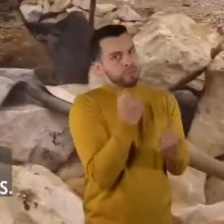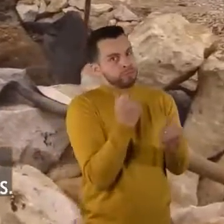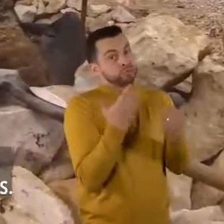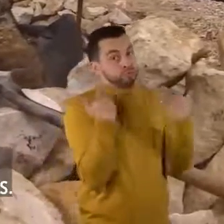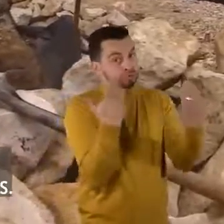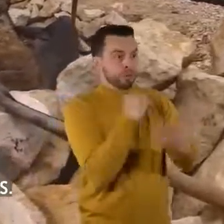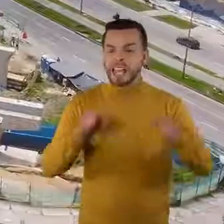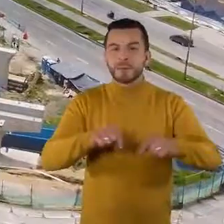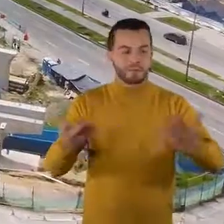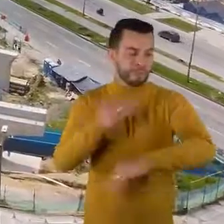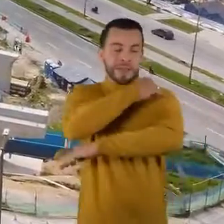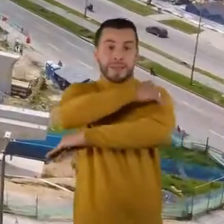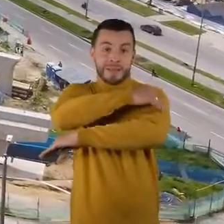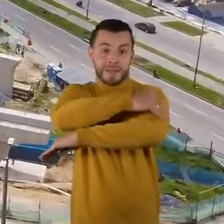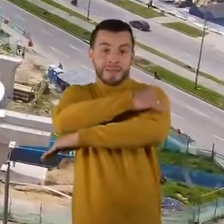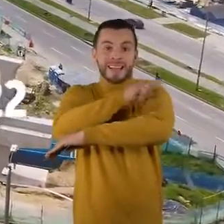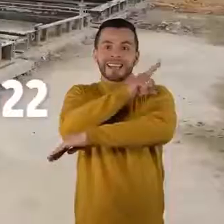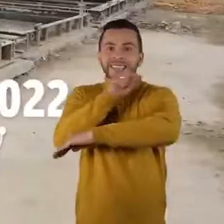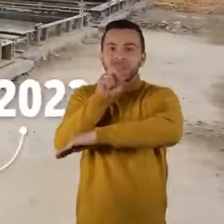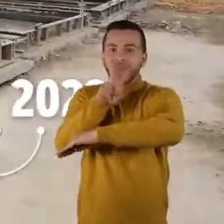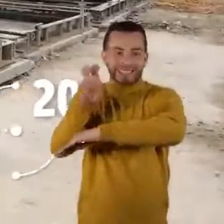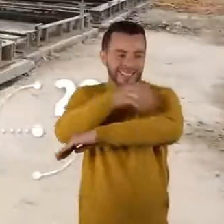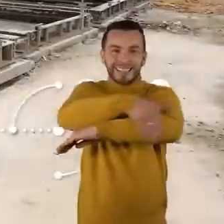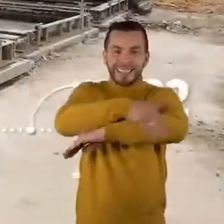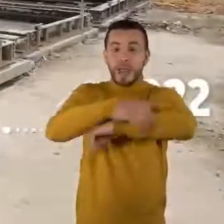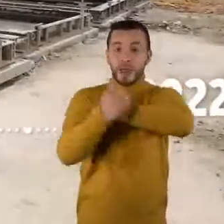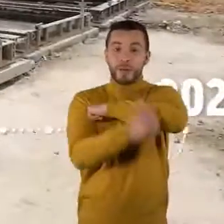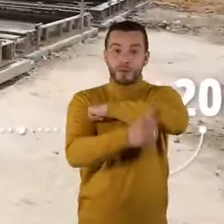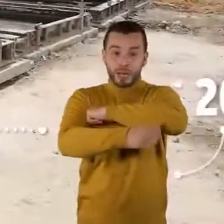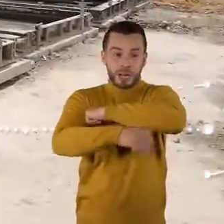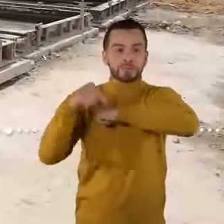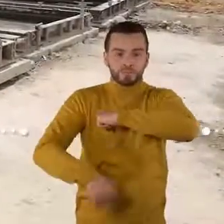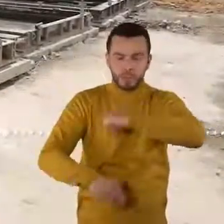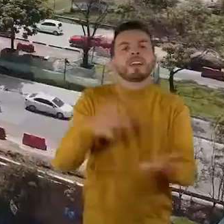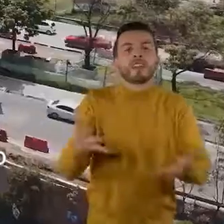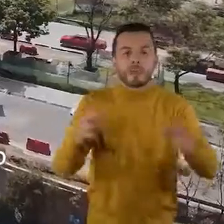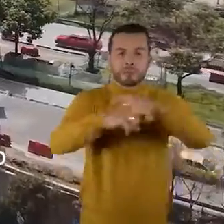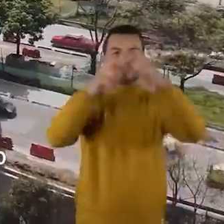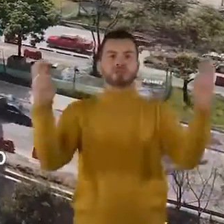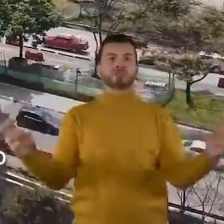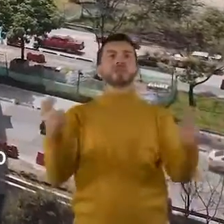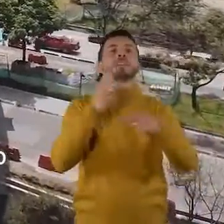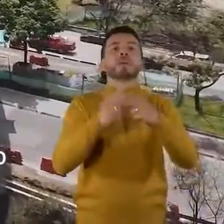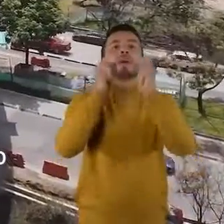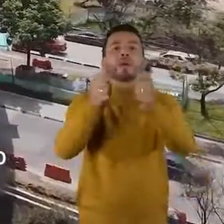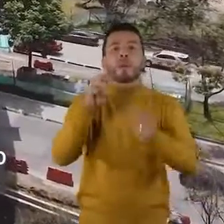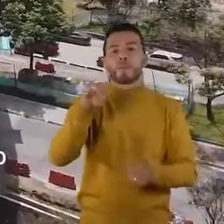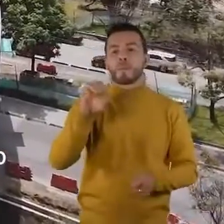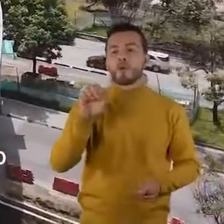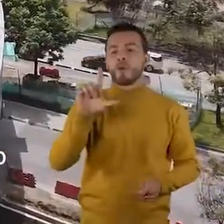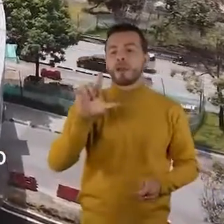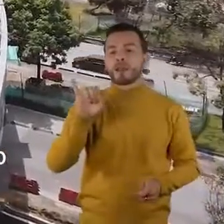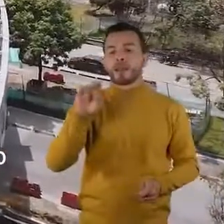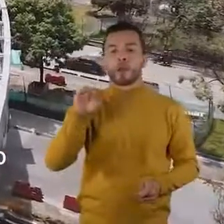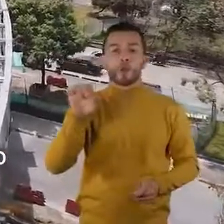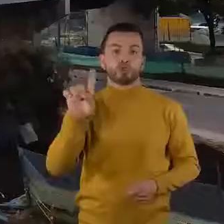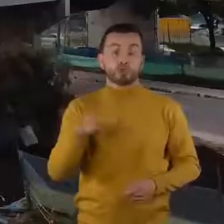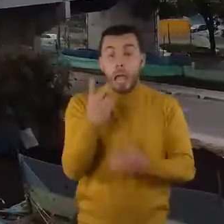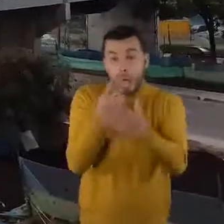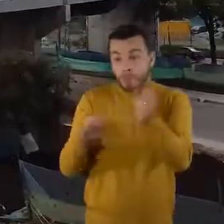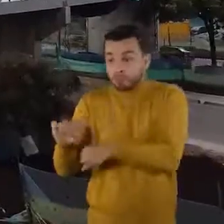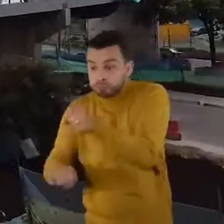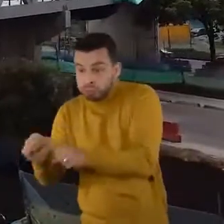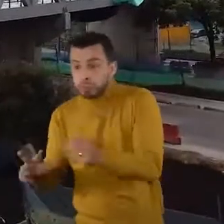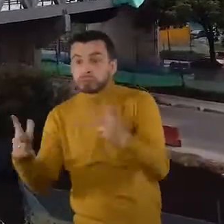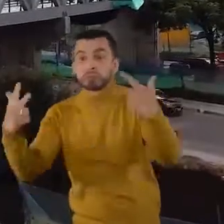de vida de las personas la inversión en estos proyectos supera los 2.3 millones de pesos que se suman a las